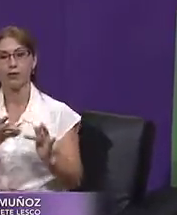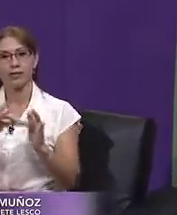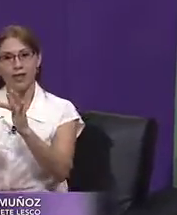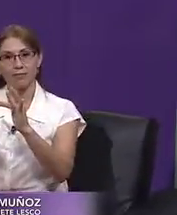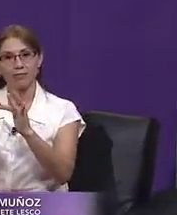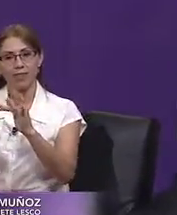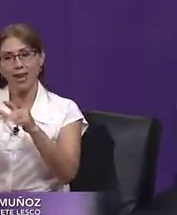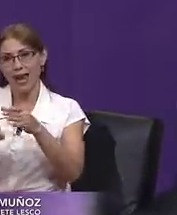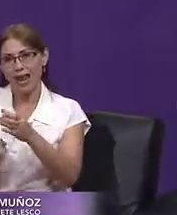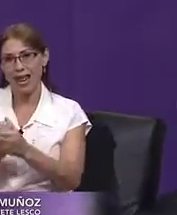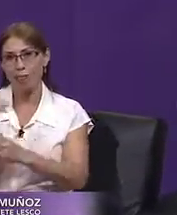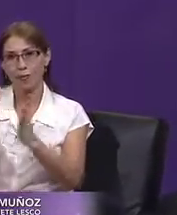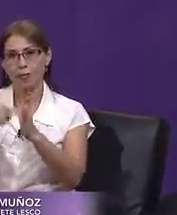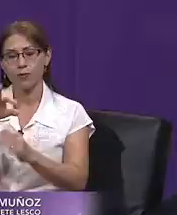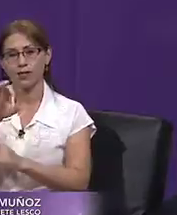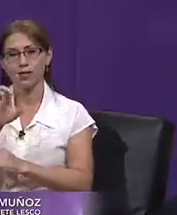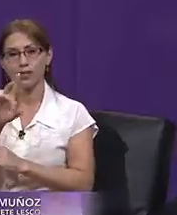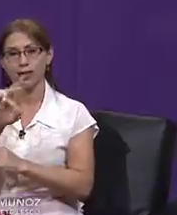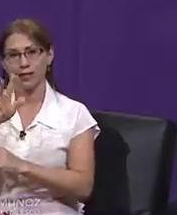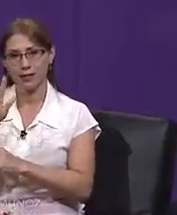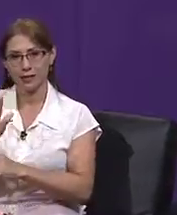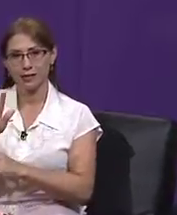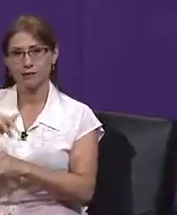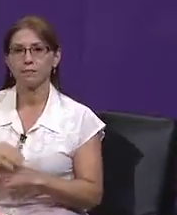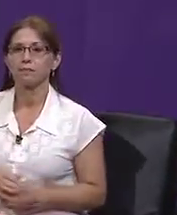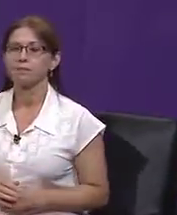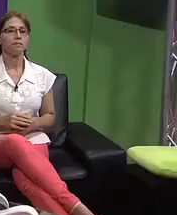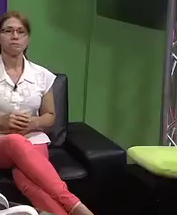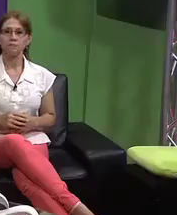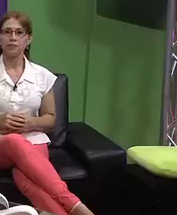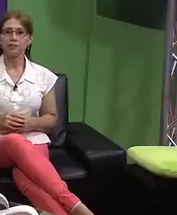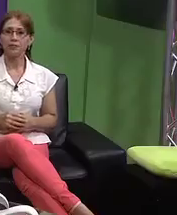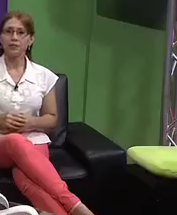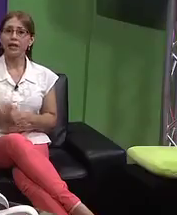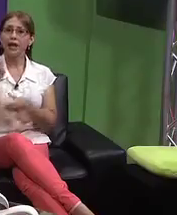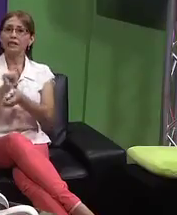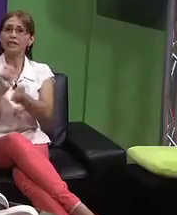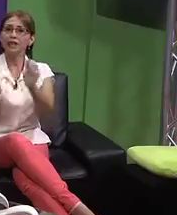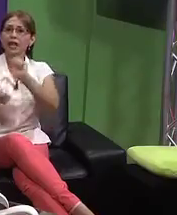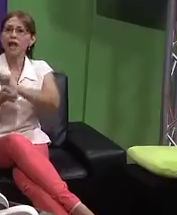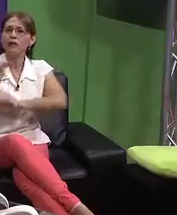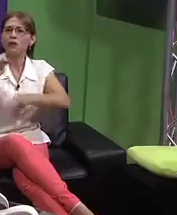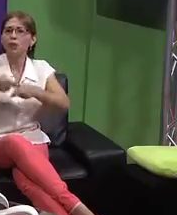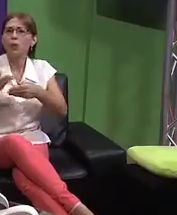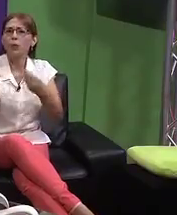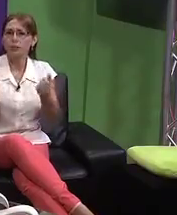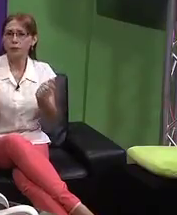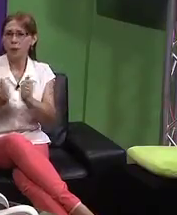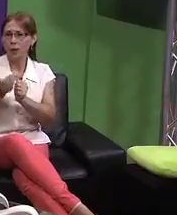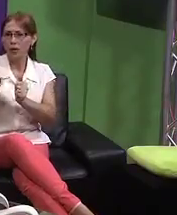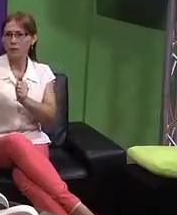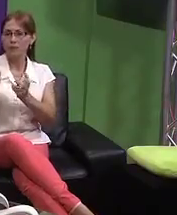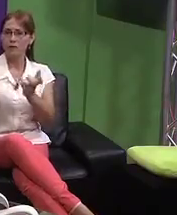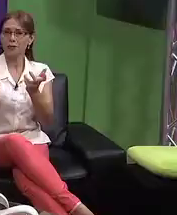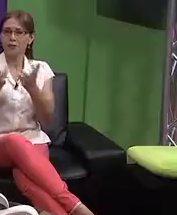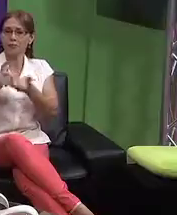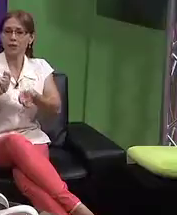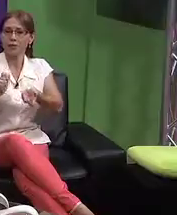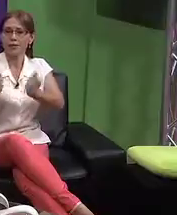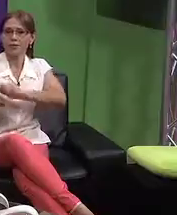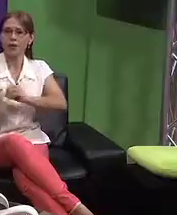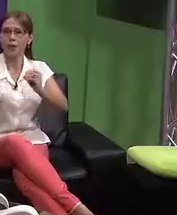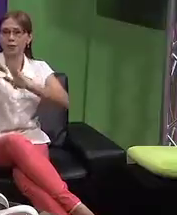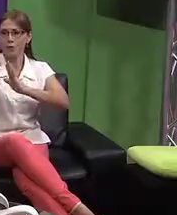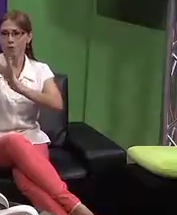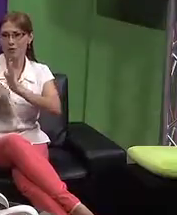Educación Especial creado en 1973. Este cambio de nombre viene acompañado de una adaptación más profunda de